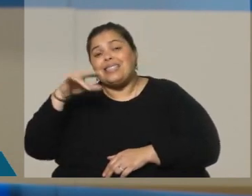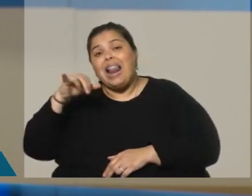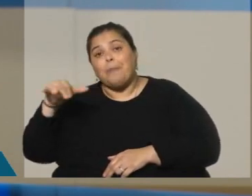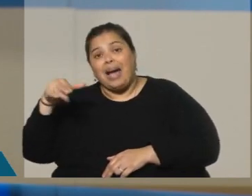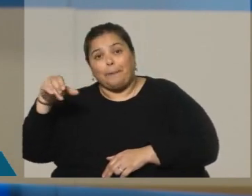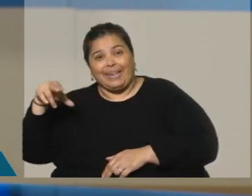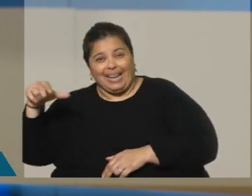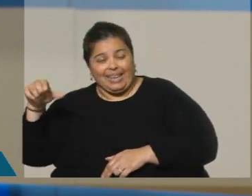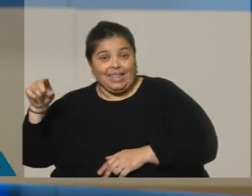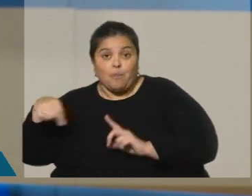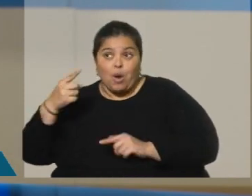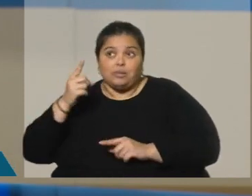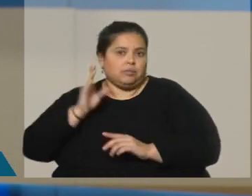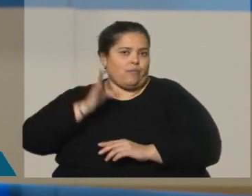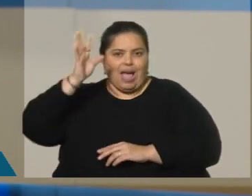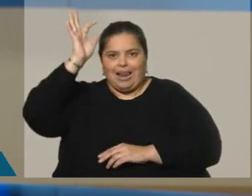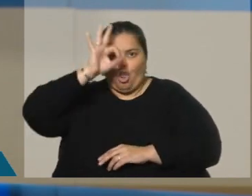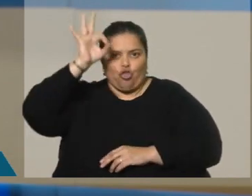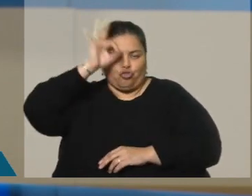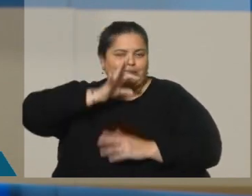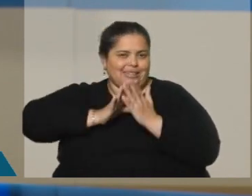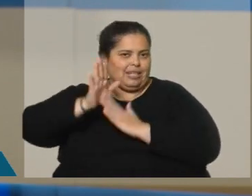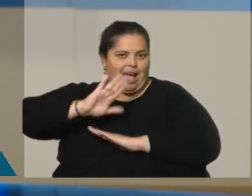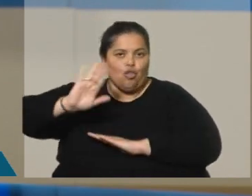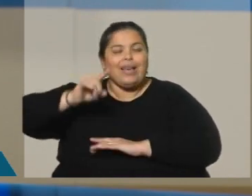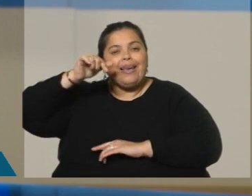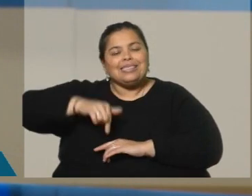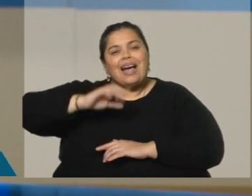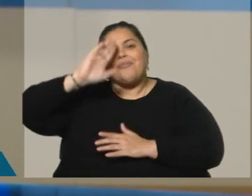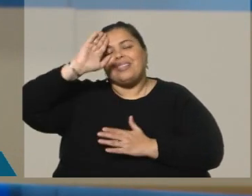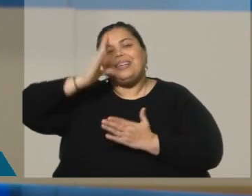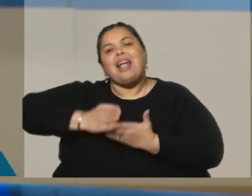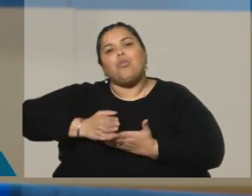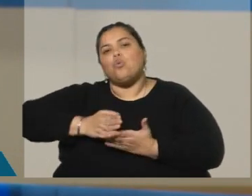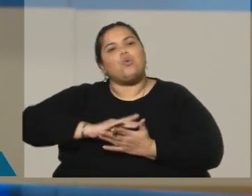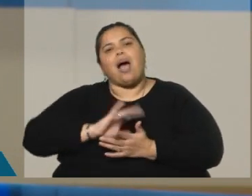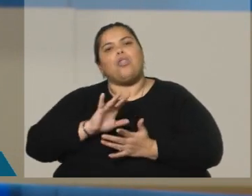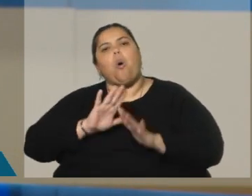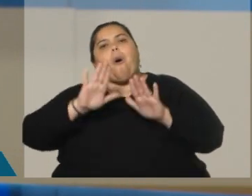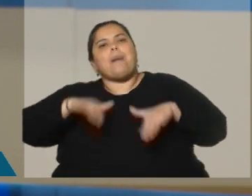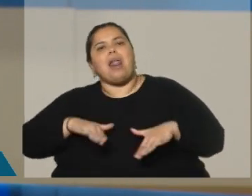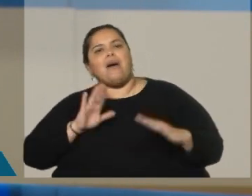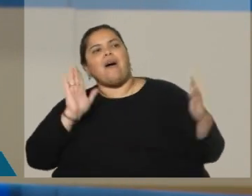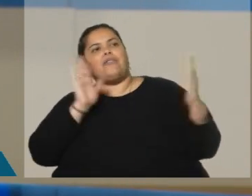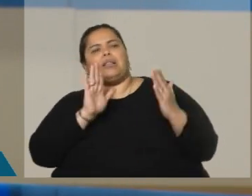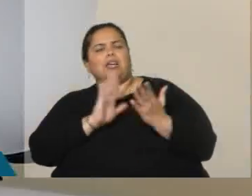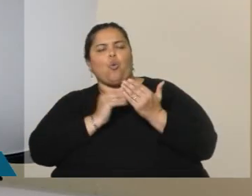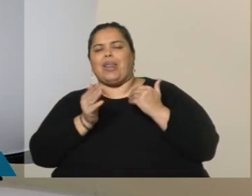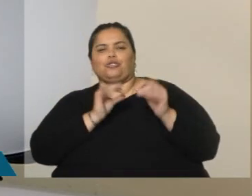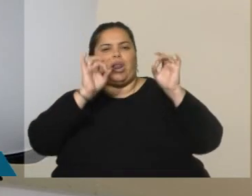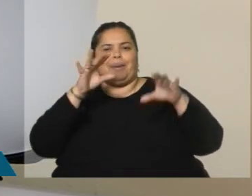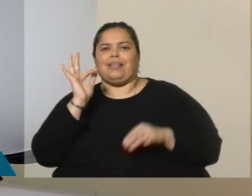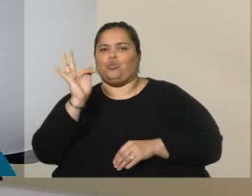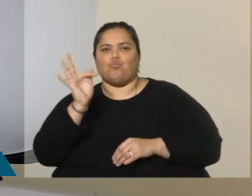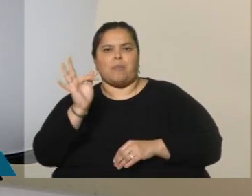exiliado en Londres entonces bueno era una dictadura que no se detenía ante nadie no solamente ante la guerrilla Diego le hago